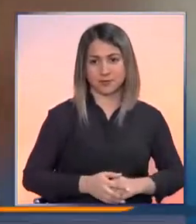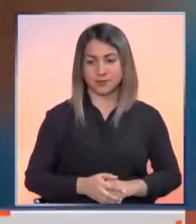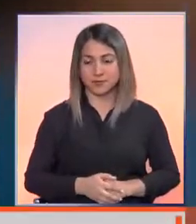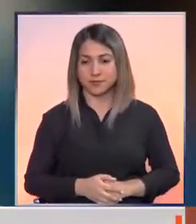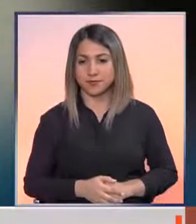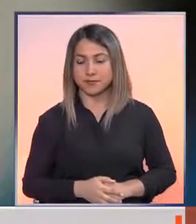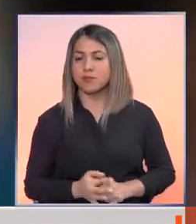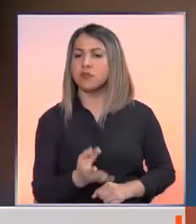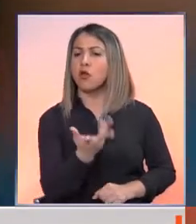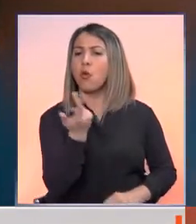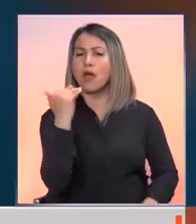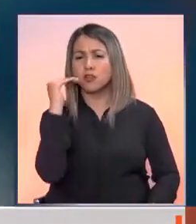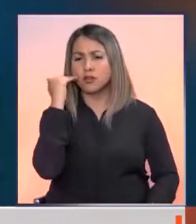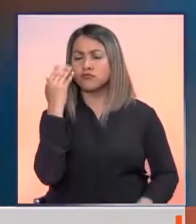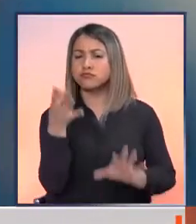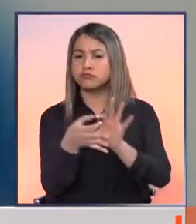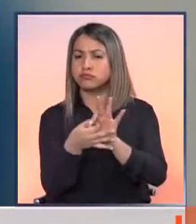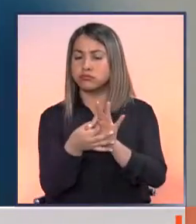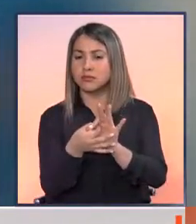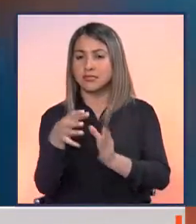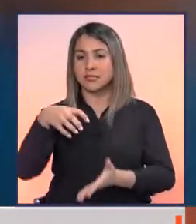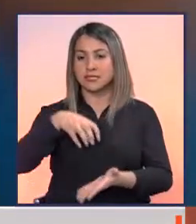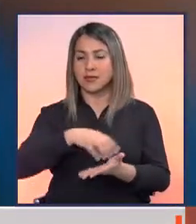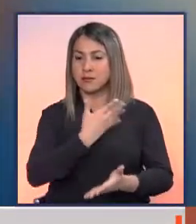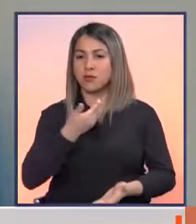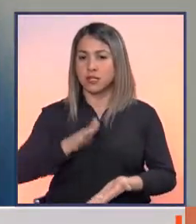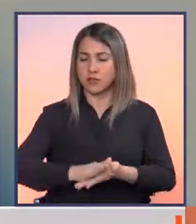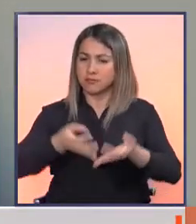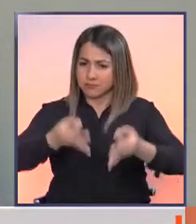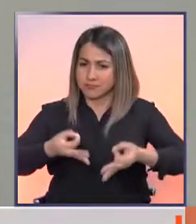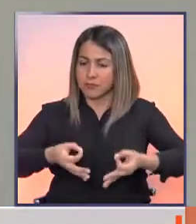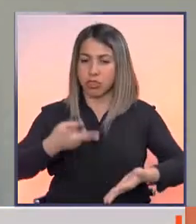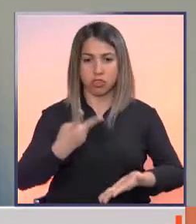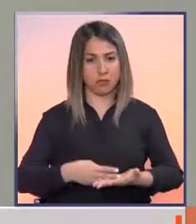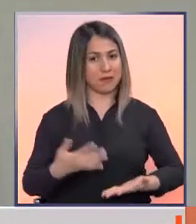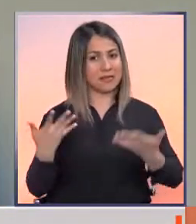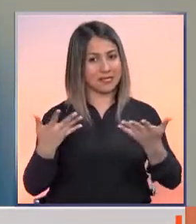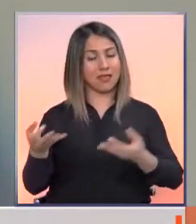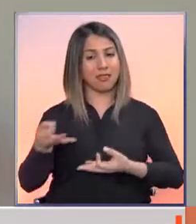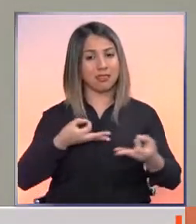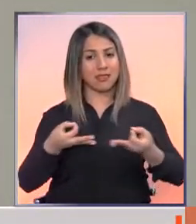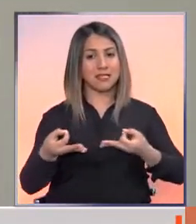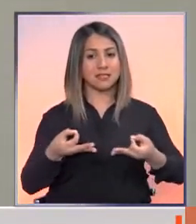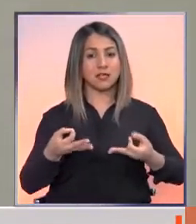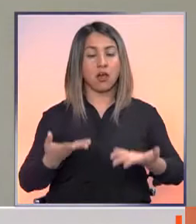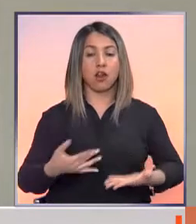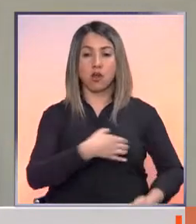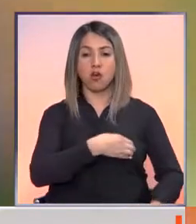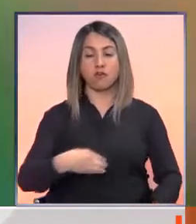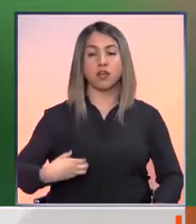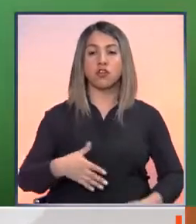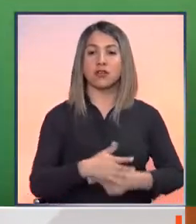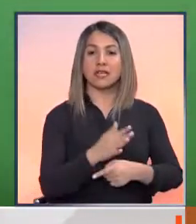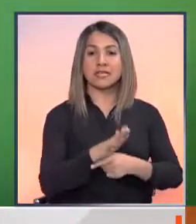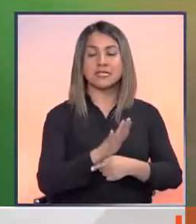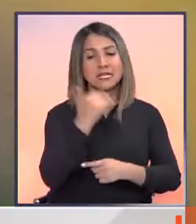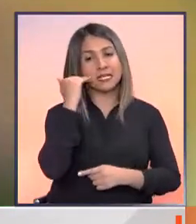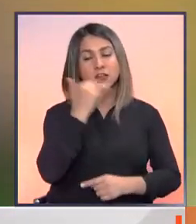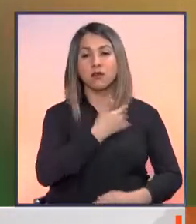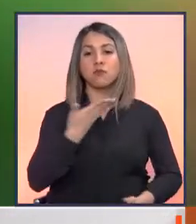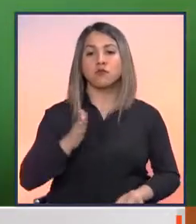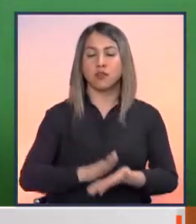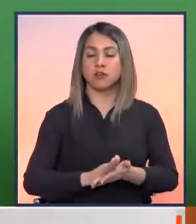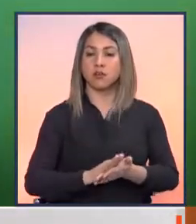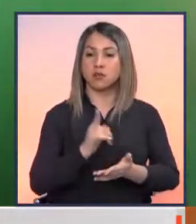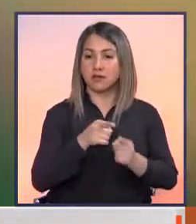cuantos niños vinculados al sename murieron realmente el 2010 según informó la actual gobierno sólo 15 menores fallecieron ese